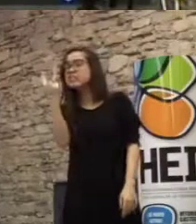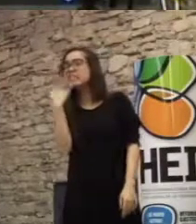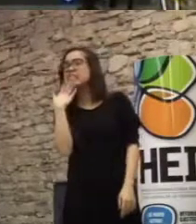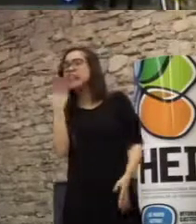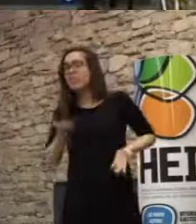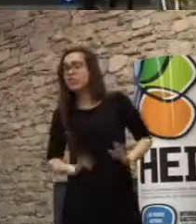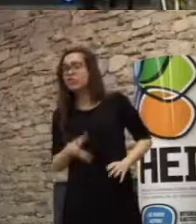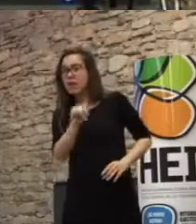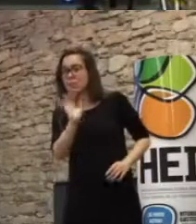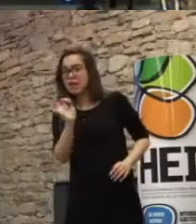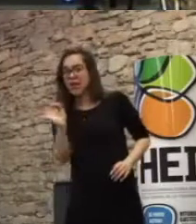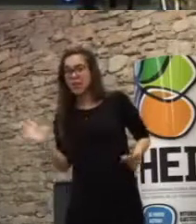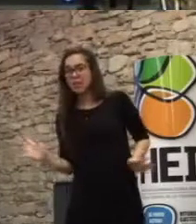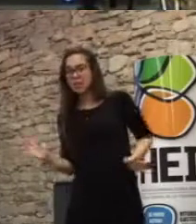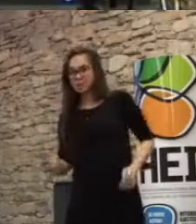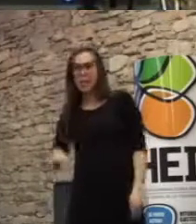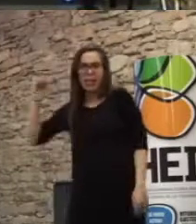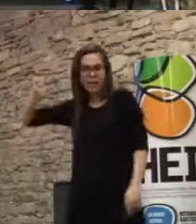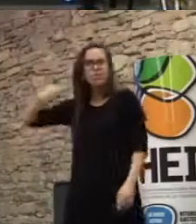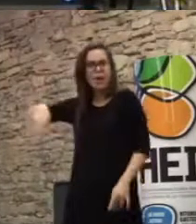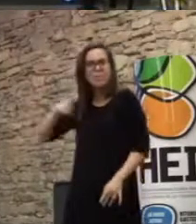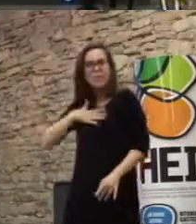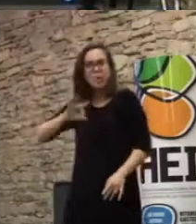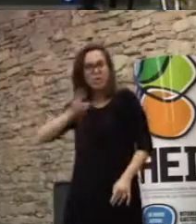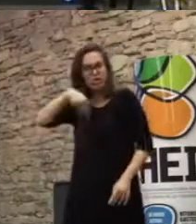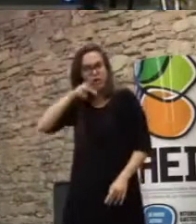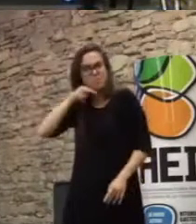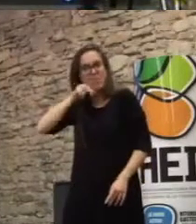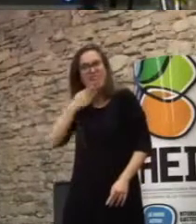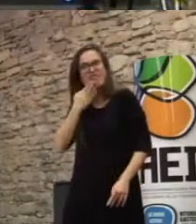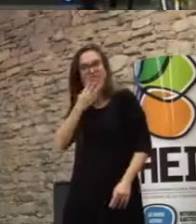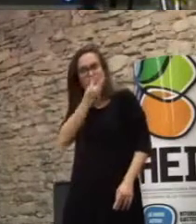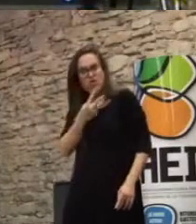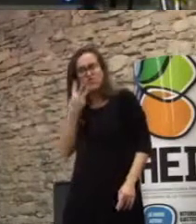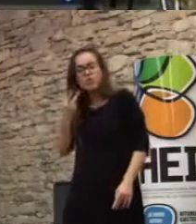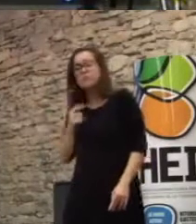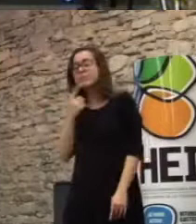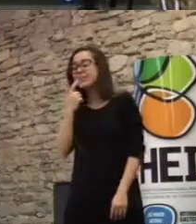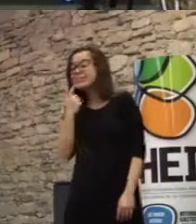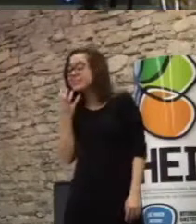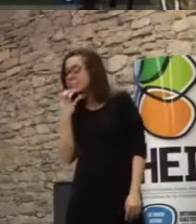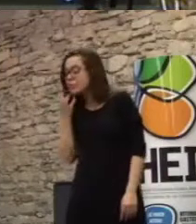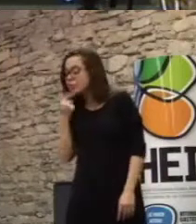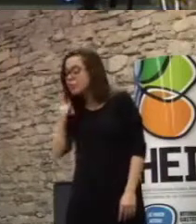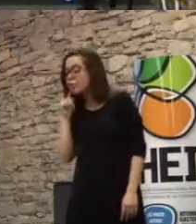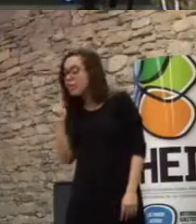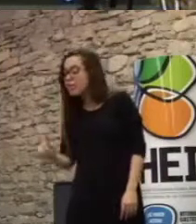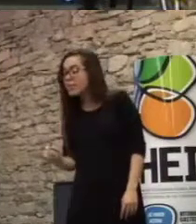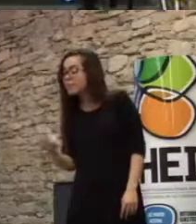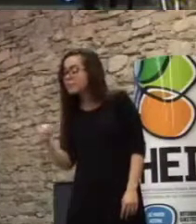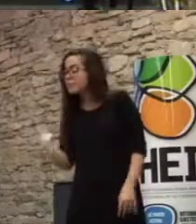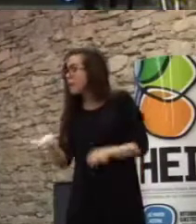que han crecido quiero decir así que hace un año el niño de dos años y medio tres cuando dices no pongan los pies en la mesa que